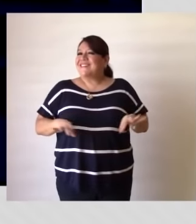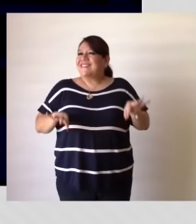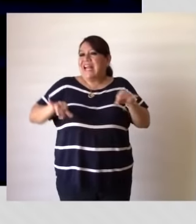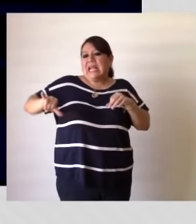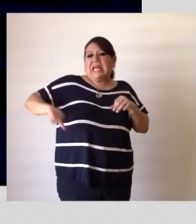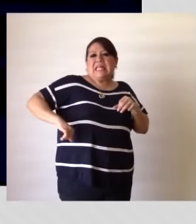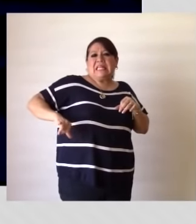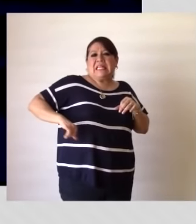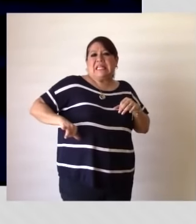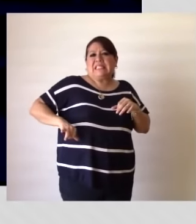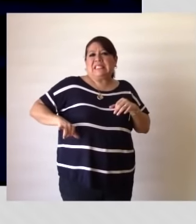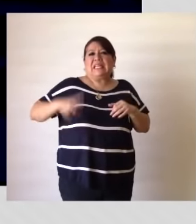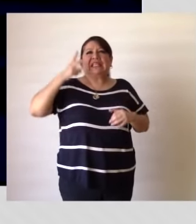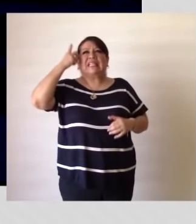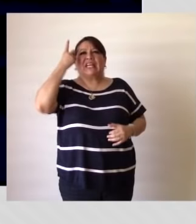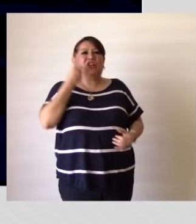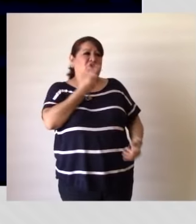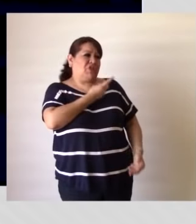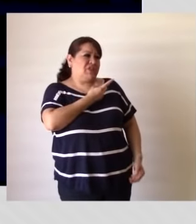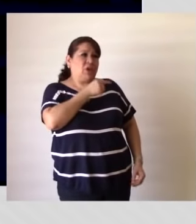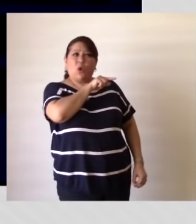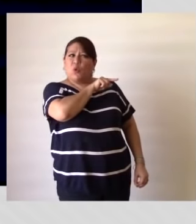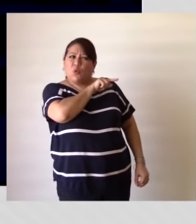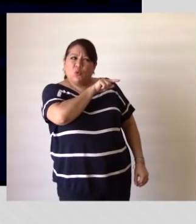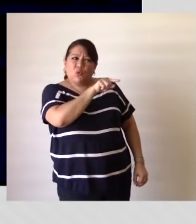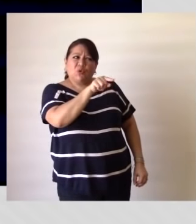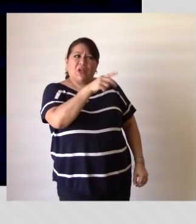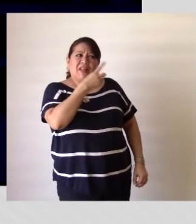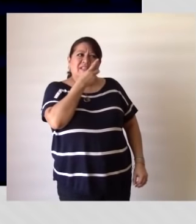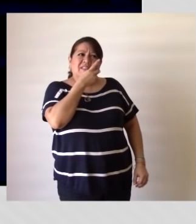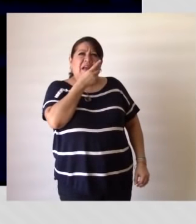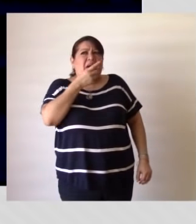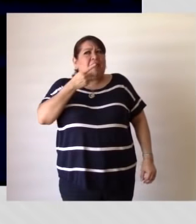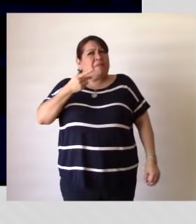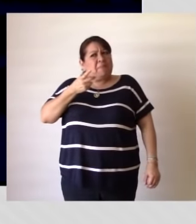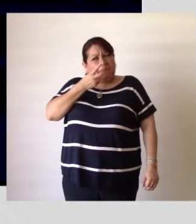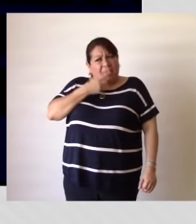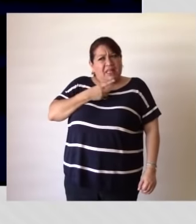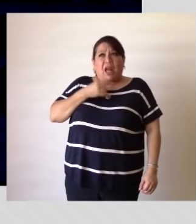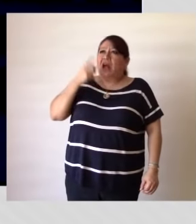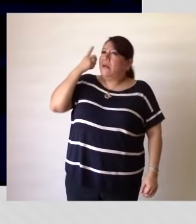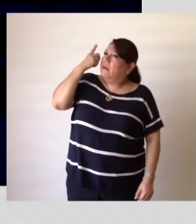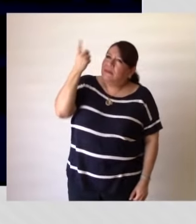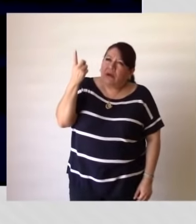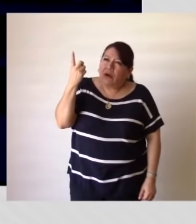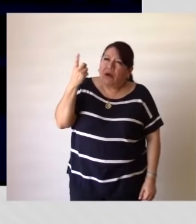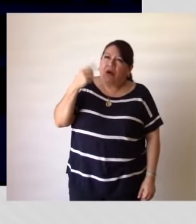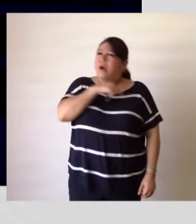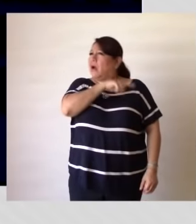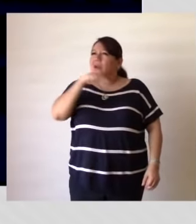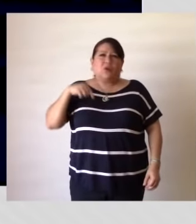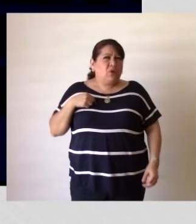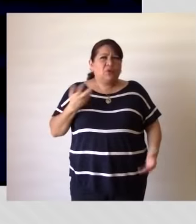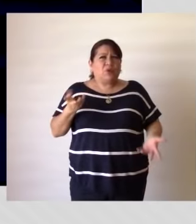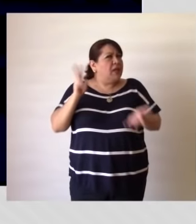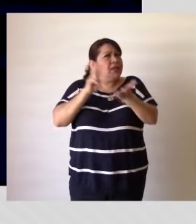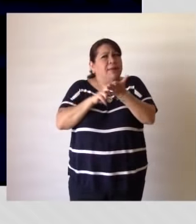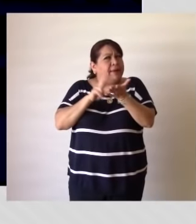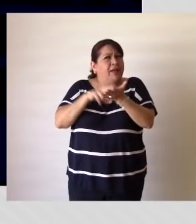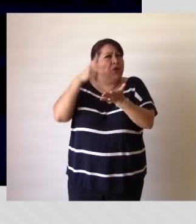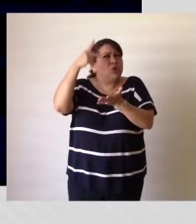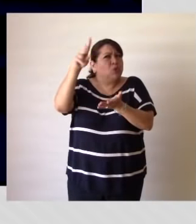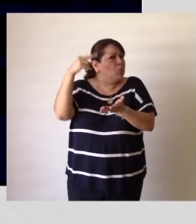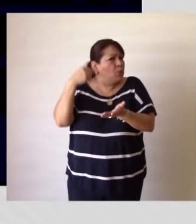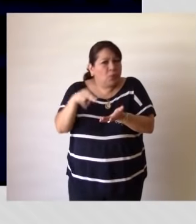en que hemos menospreciado tu nombre en que te hemos deshonrado esto nos